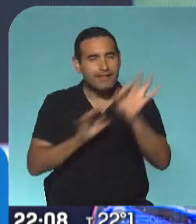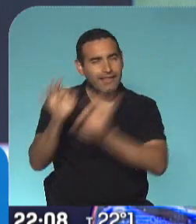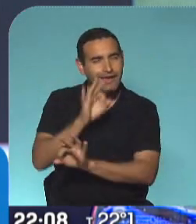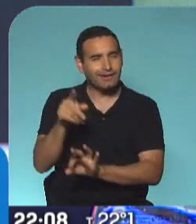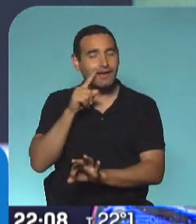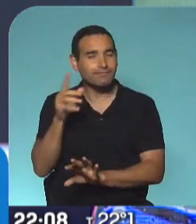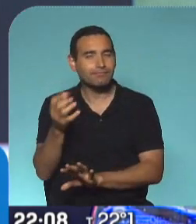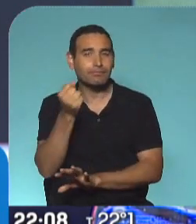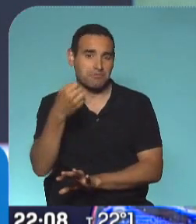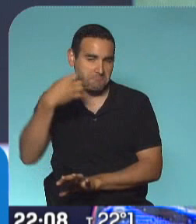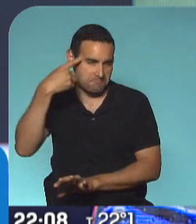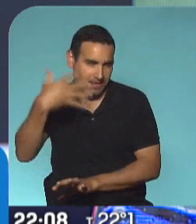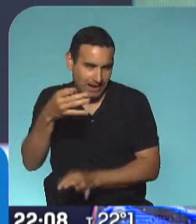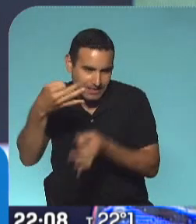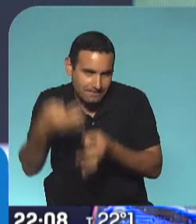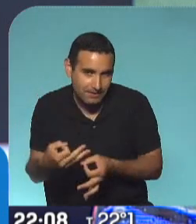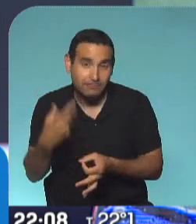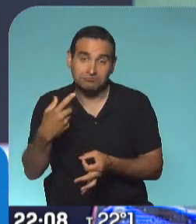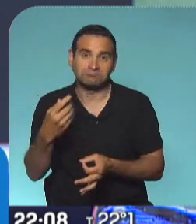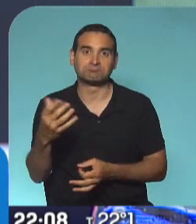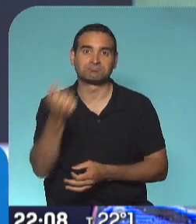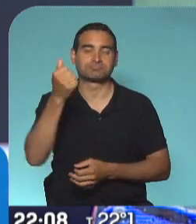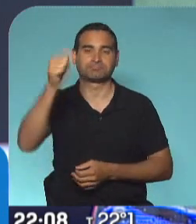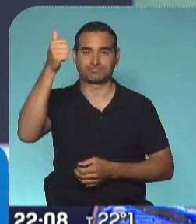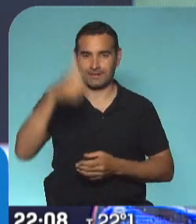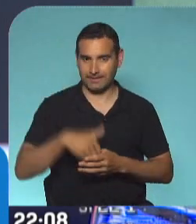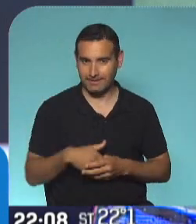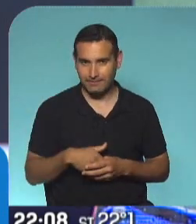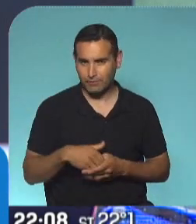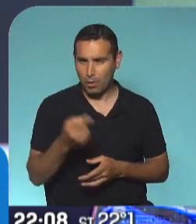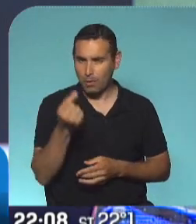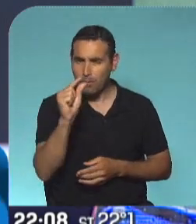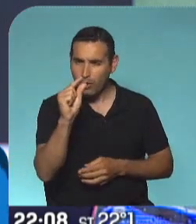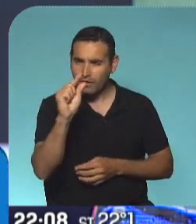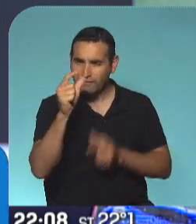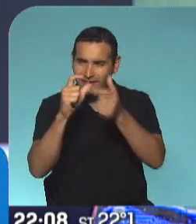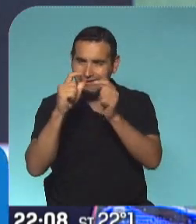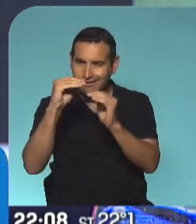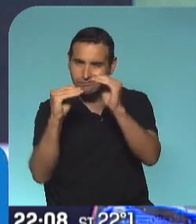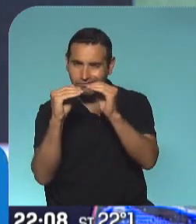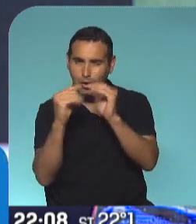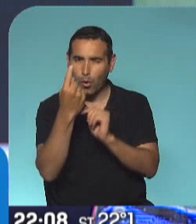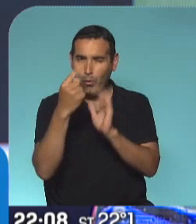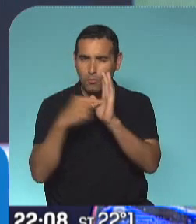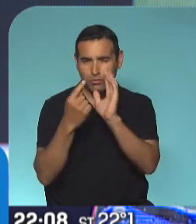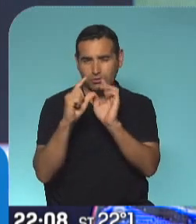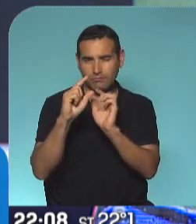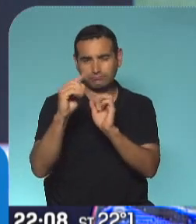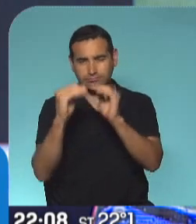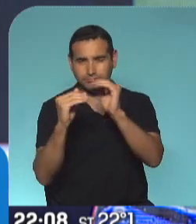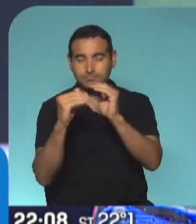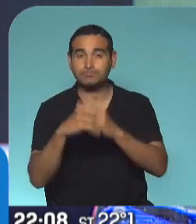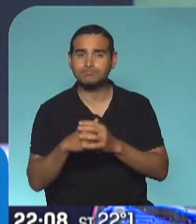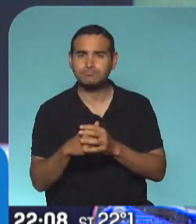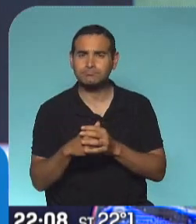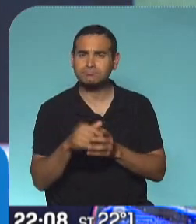vuelta y que pareció inteligente y que de hecho le resultó por muy poco ese punto y pico que le sacó a Daniel Martínez. ¿Qué